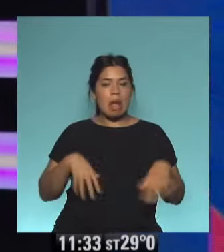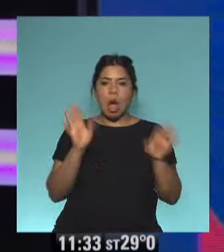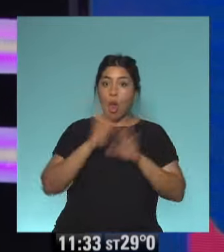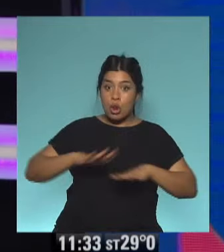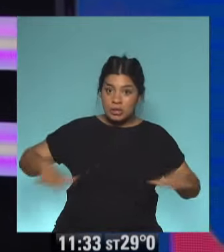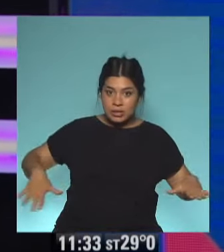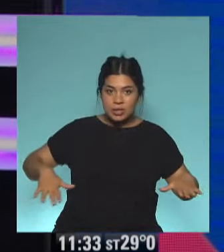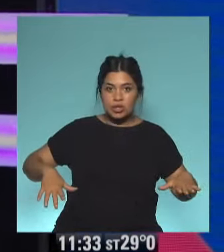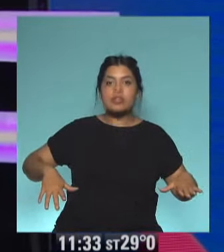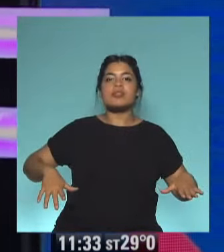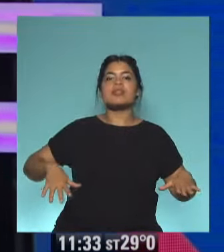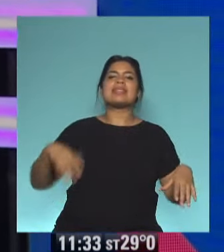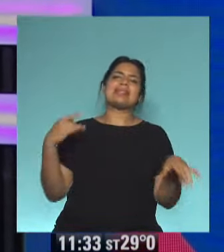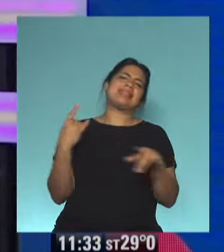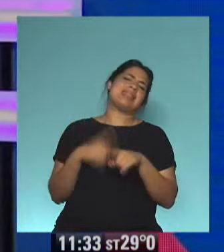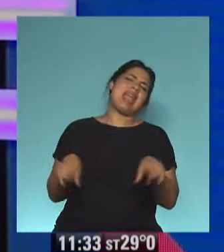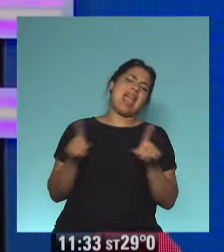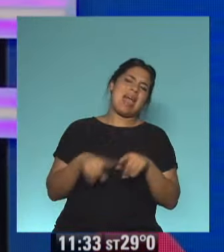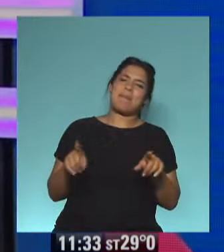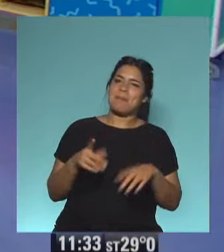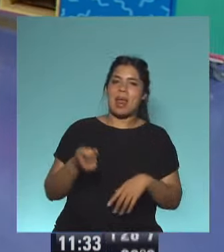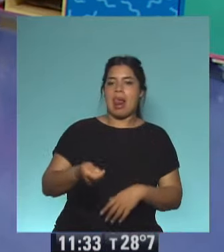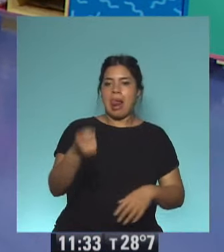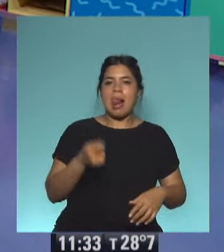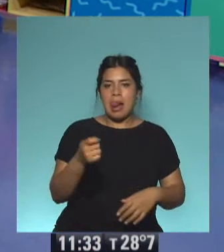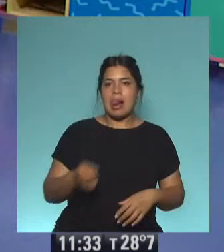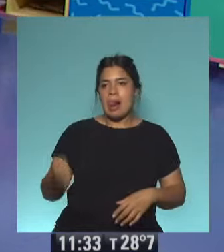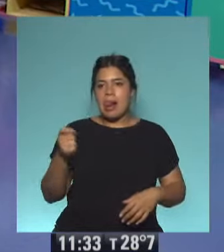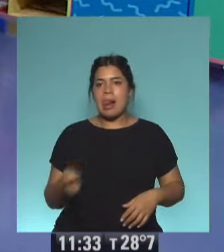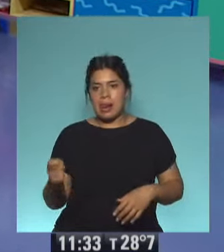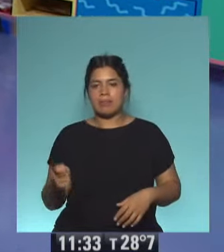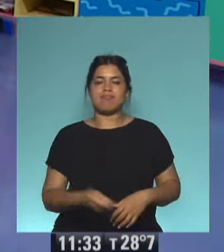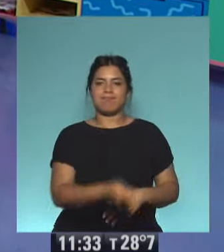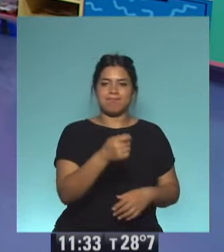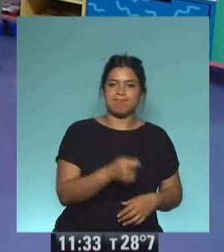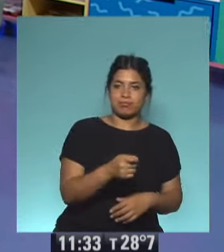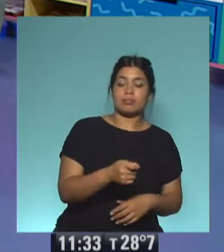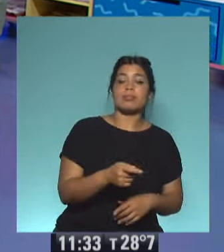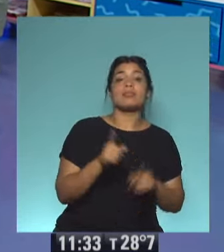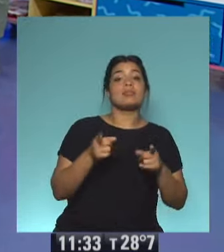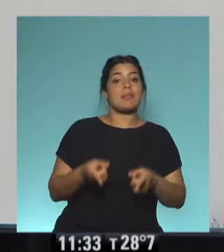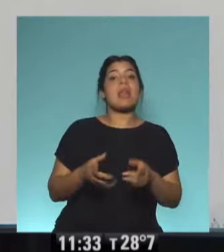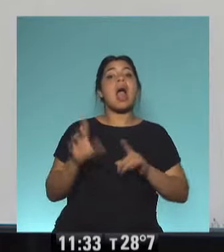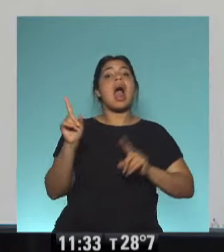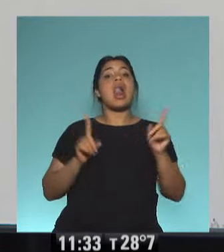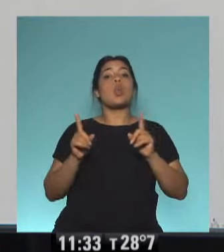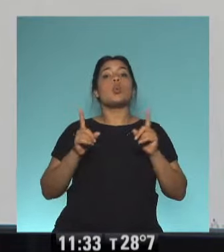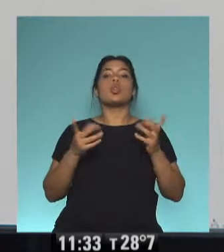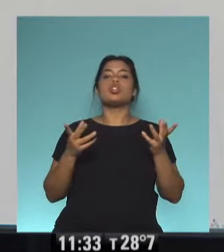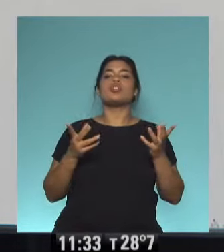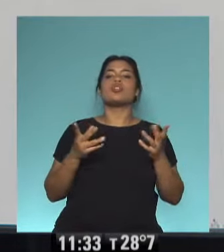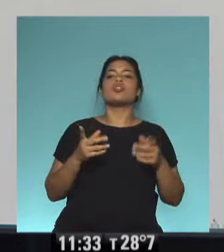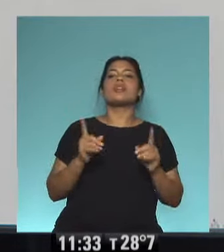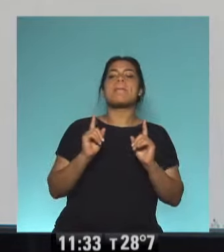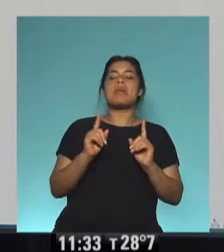suplantaba frecuentemente la bocha de madera por una latita de conserva, aunque en estos casos el exagerado diámetro de la boca, de la